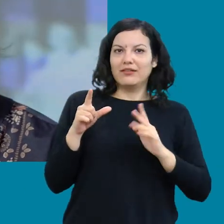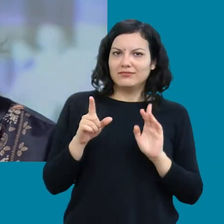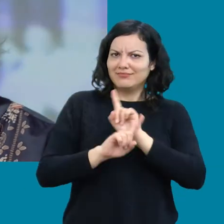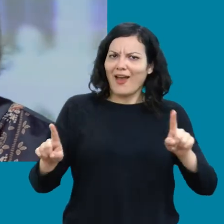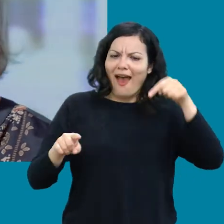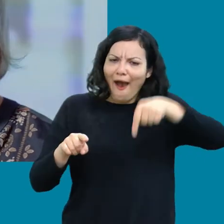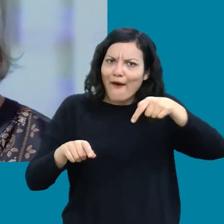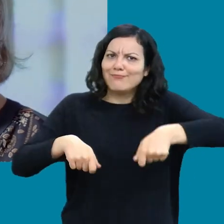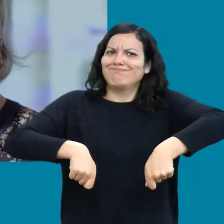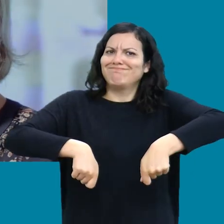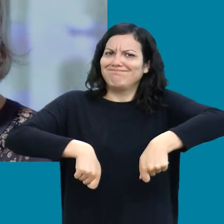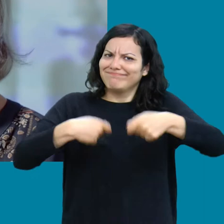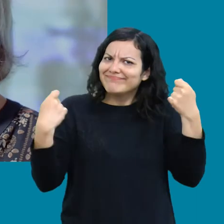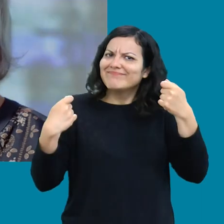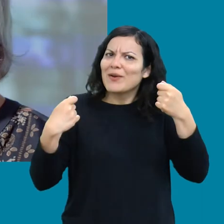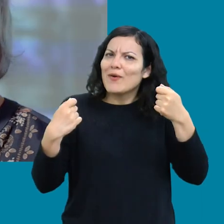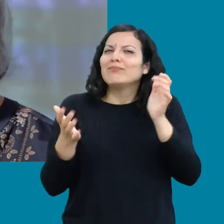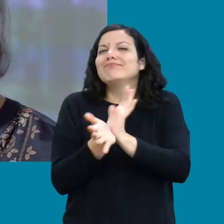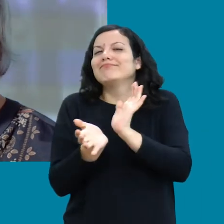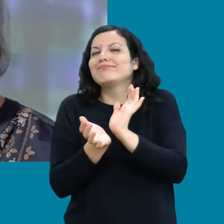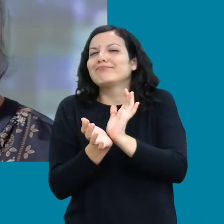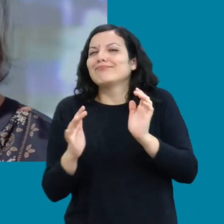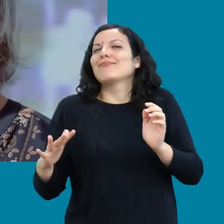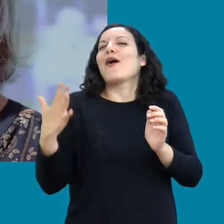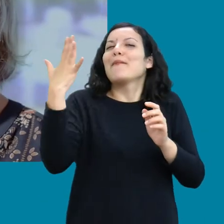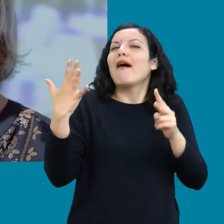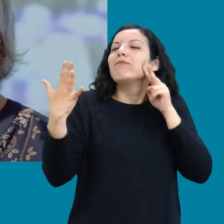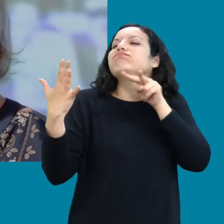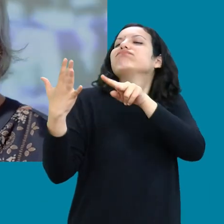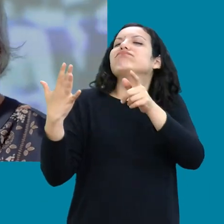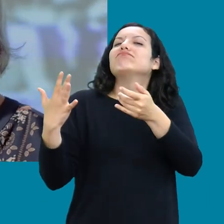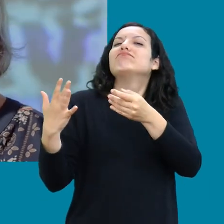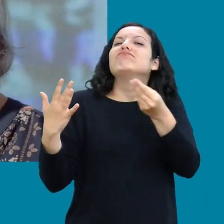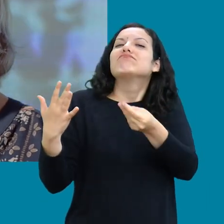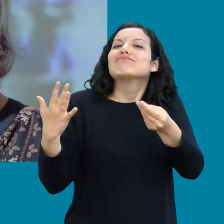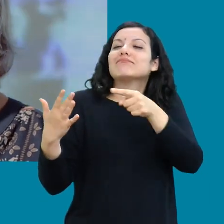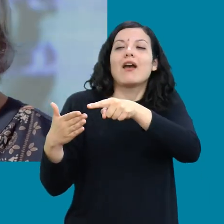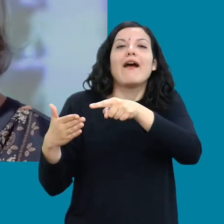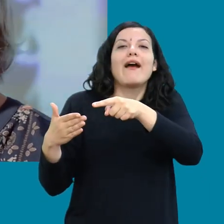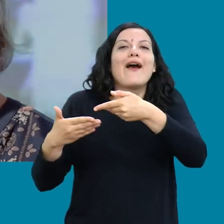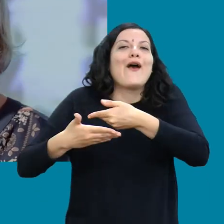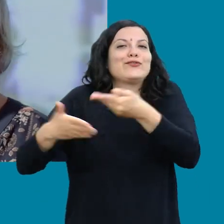que el espejo, me parece más interesante donde mirarnos, sea un